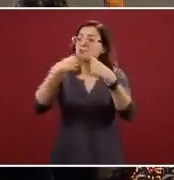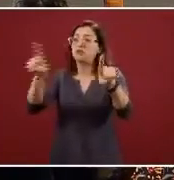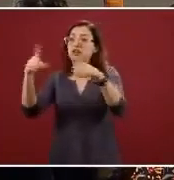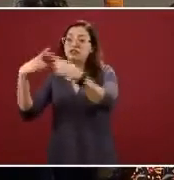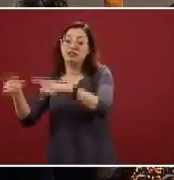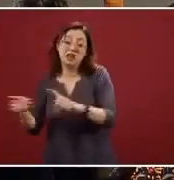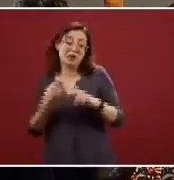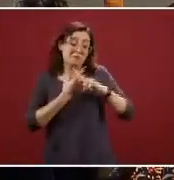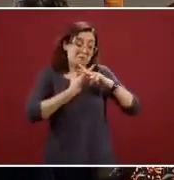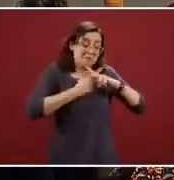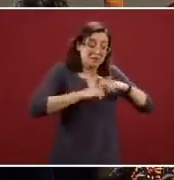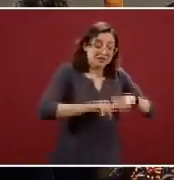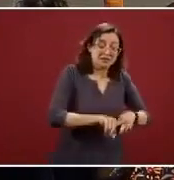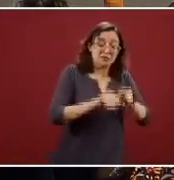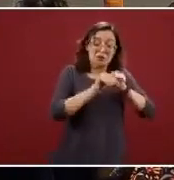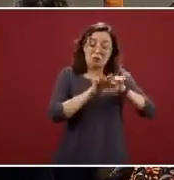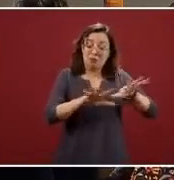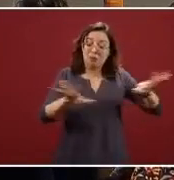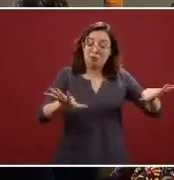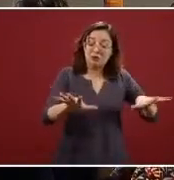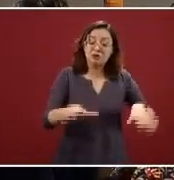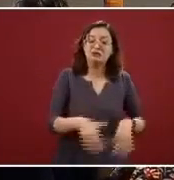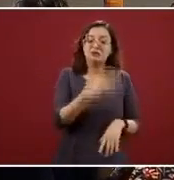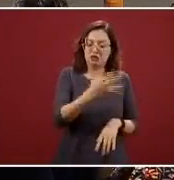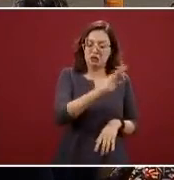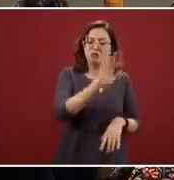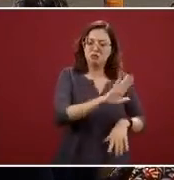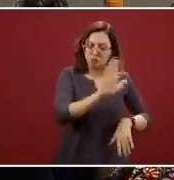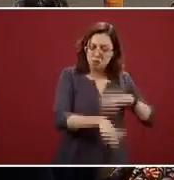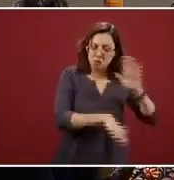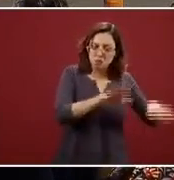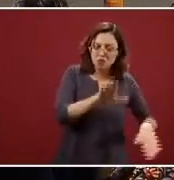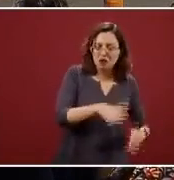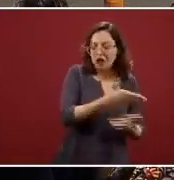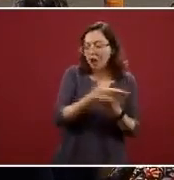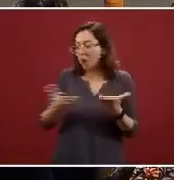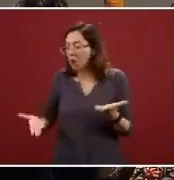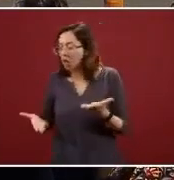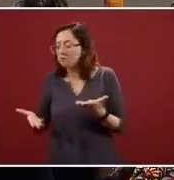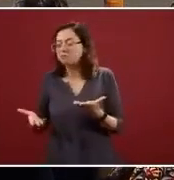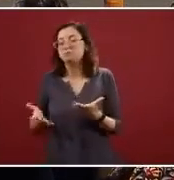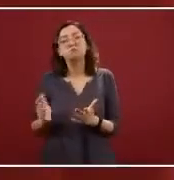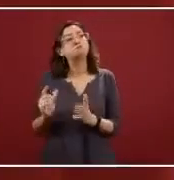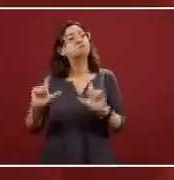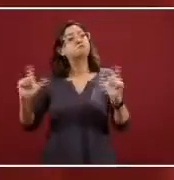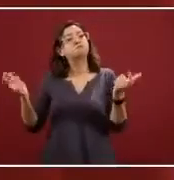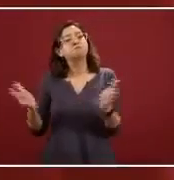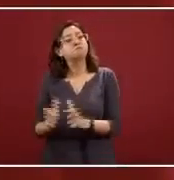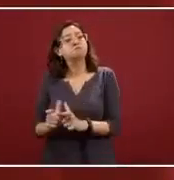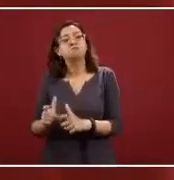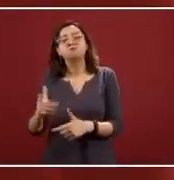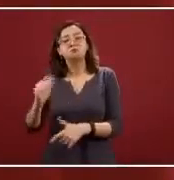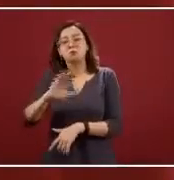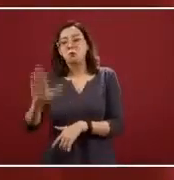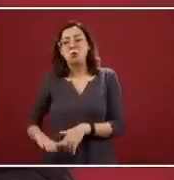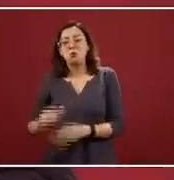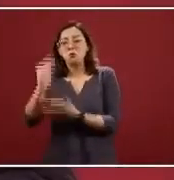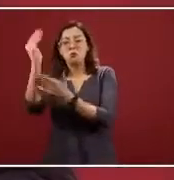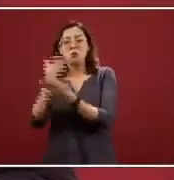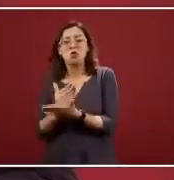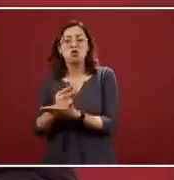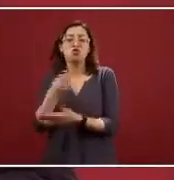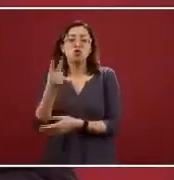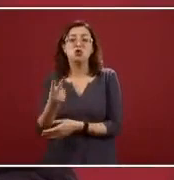se veían letalidades de más de 5%, y al final muchas de estas poblaciones bajaron las letalidades por abajo del 2 y por abajo